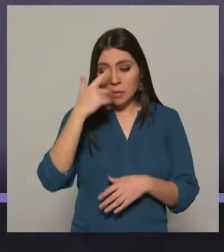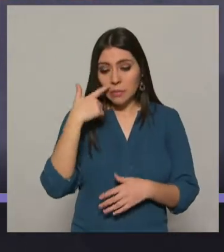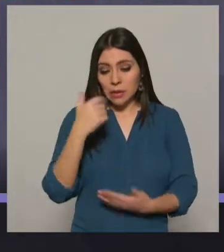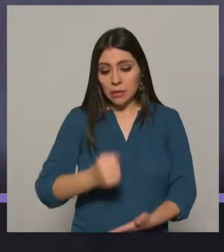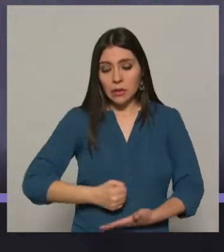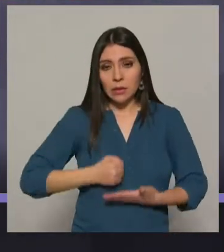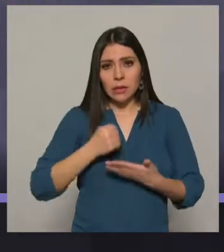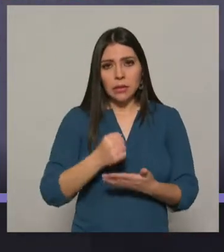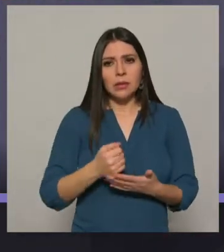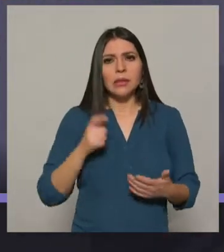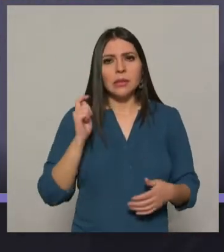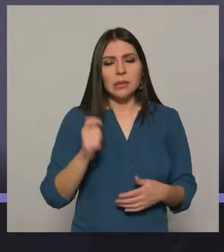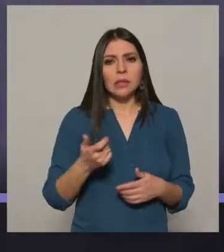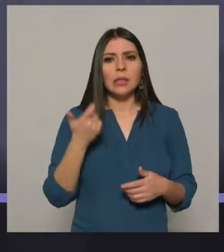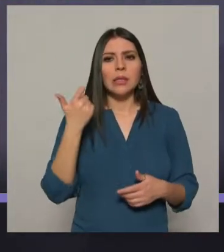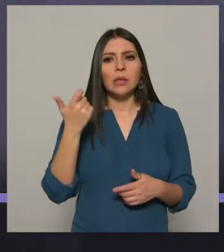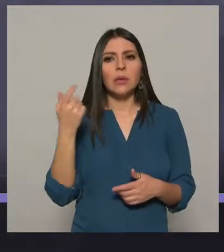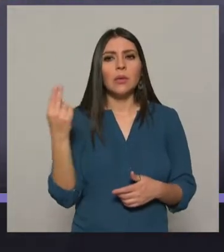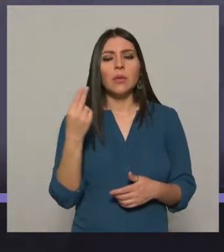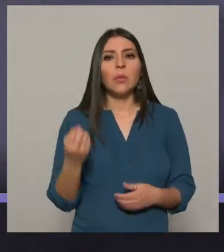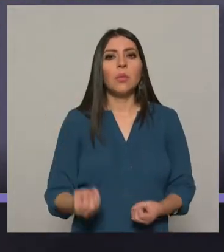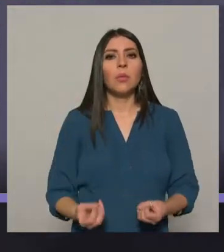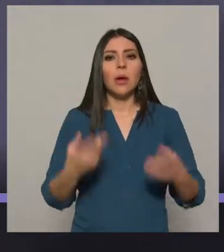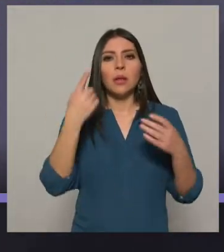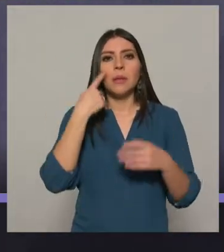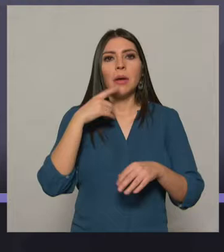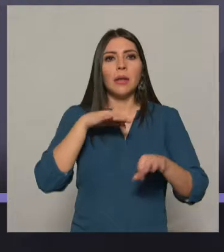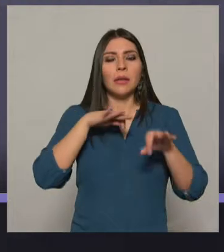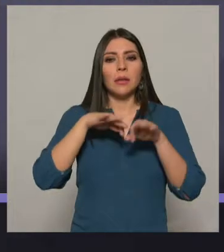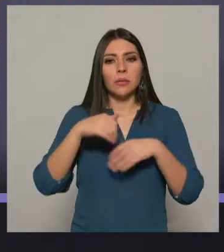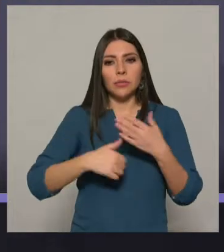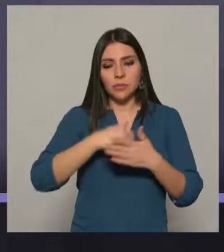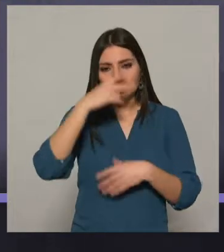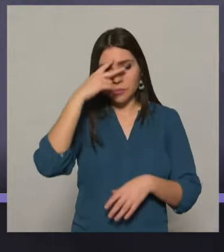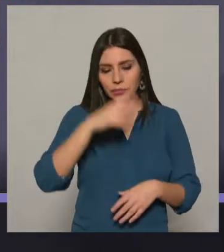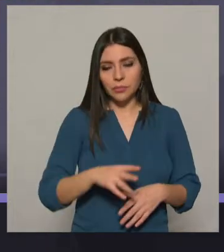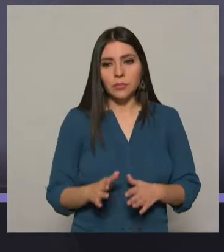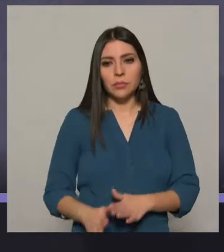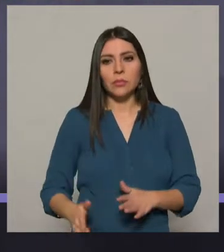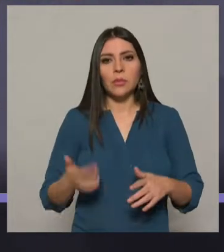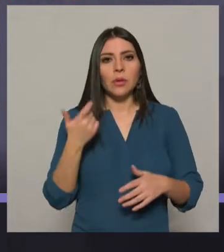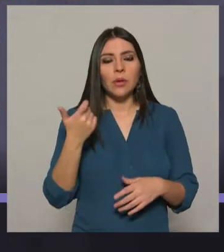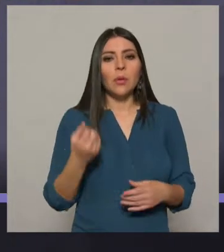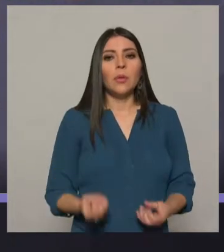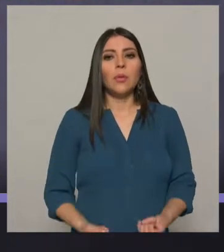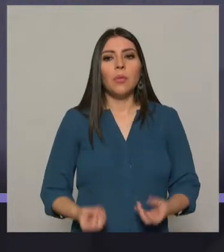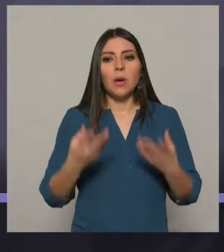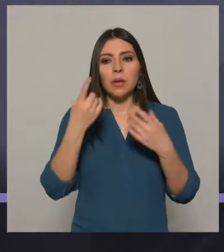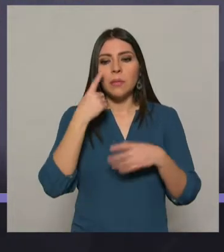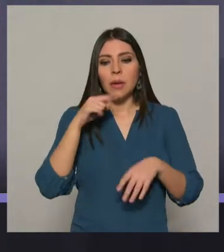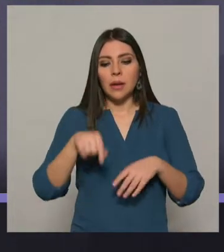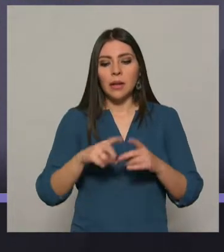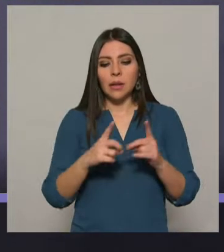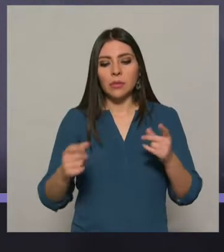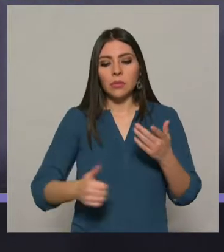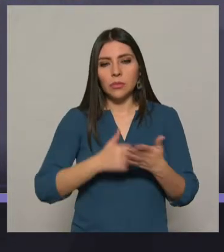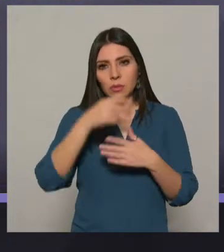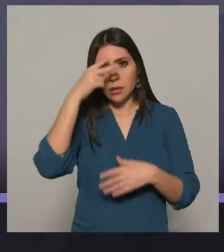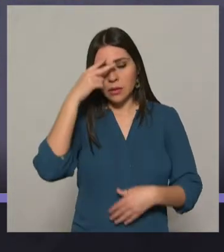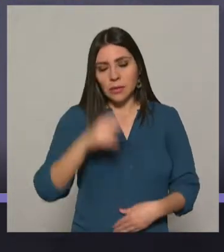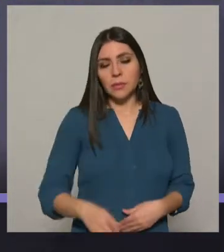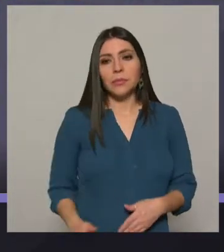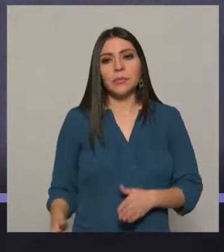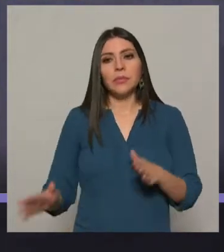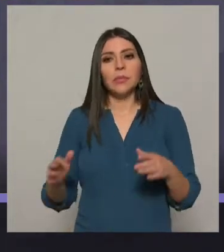en este proyecto? Es cuánto dinero se necesita para operar la Ciudad de México, cuánto dinero se necesita para desarrollar la Ciudad de México, cuánto también